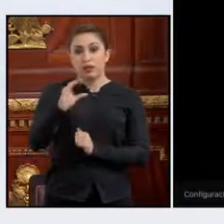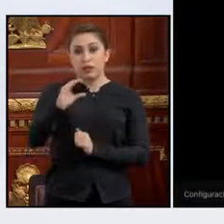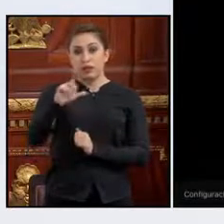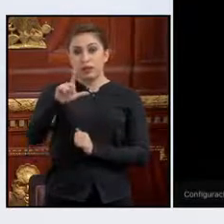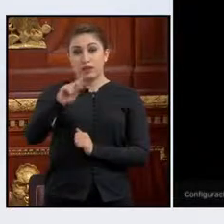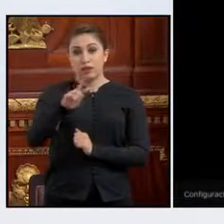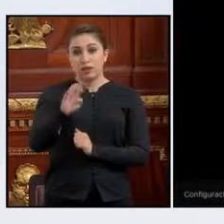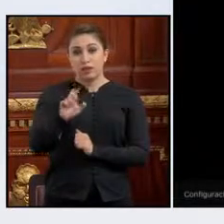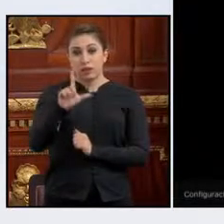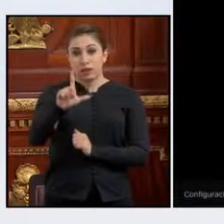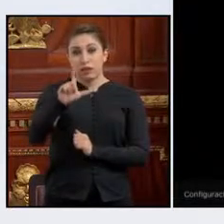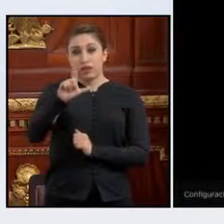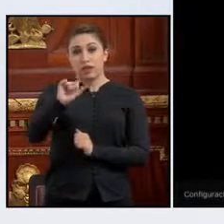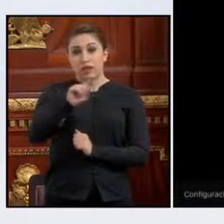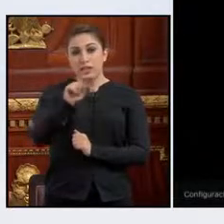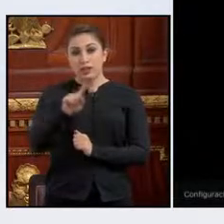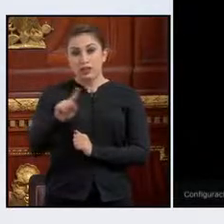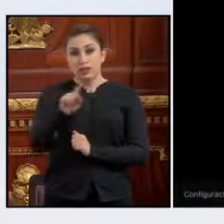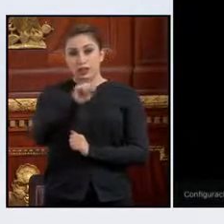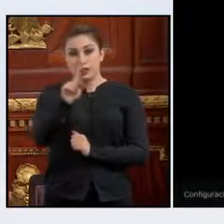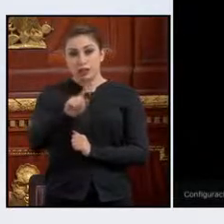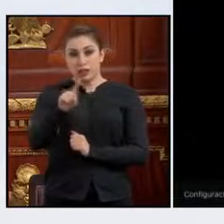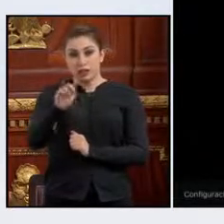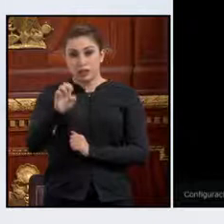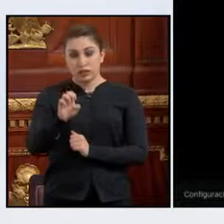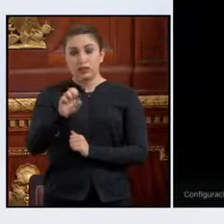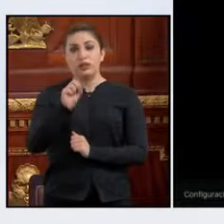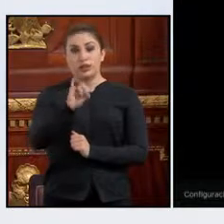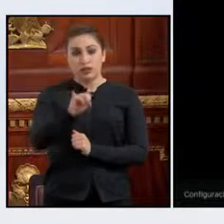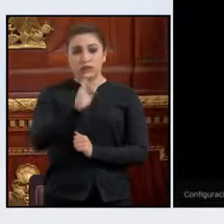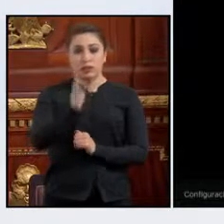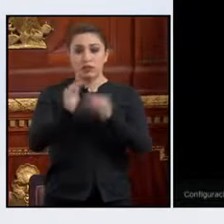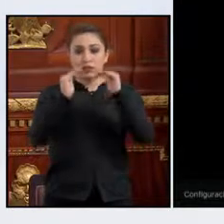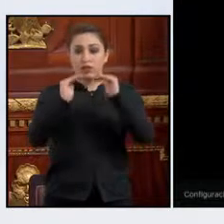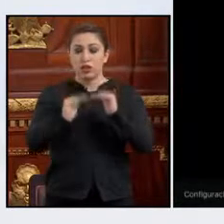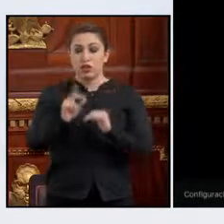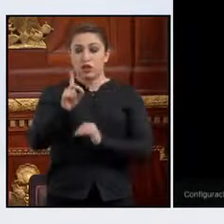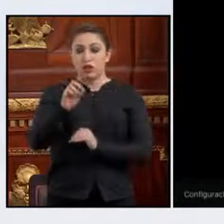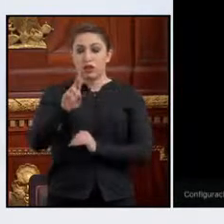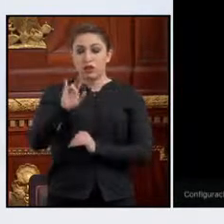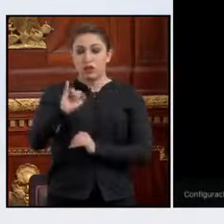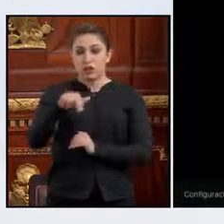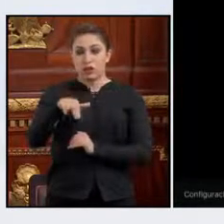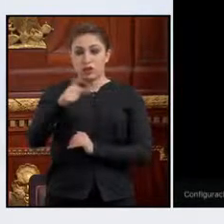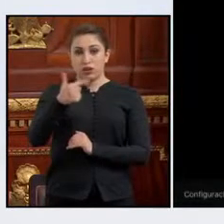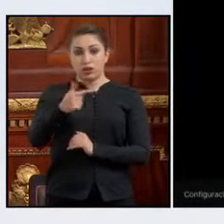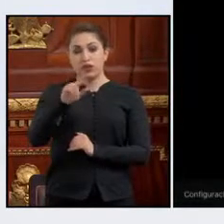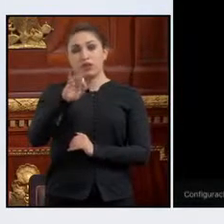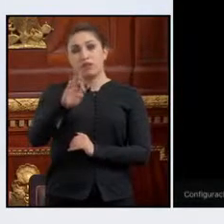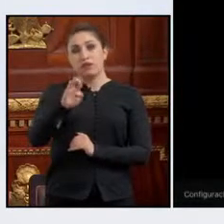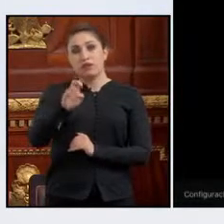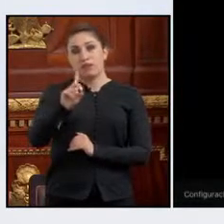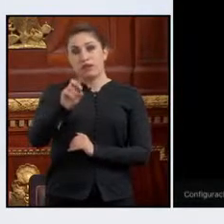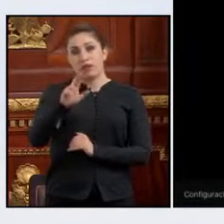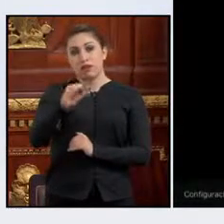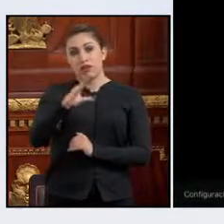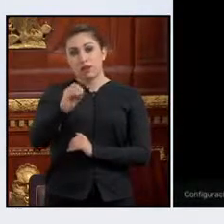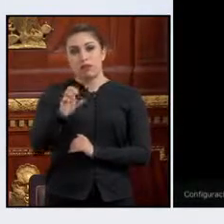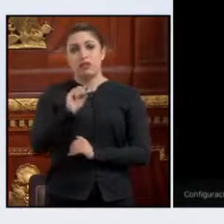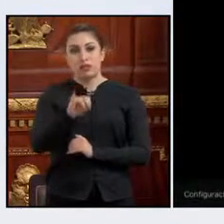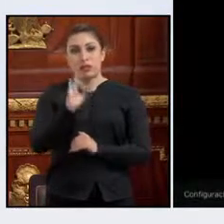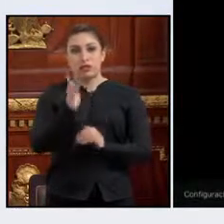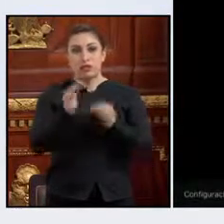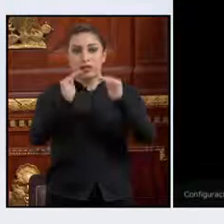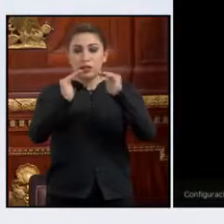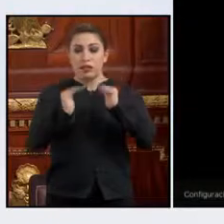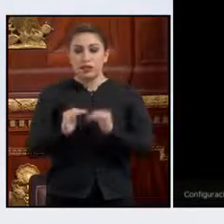Clavel Sánchez Lisset. Clavel, a favor. Dorin Casar Federico. Dorin, en pro. Estrada